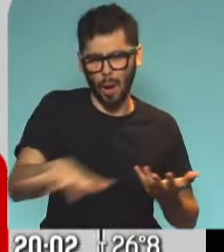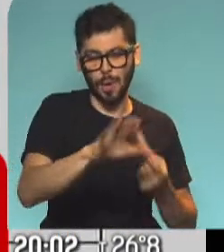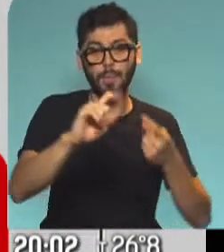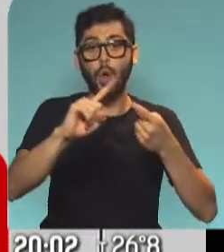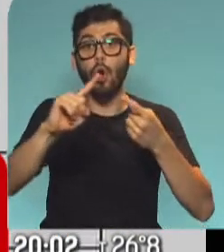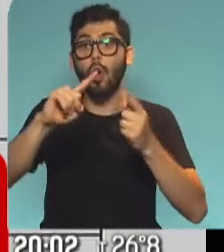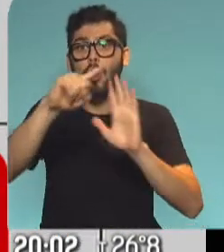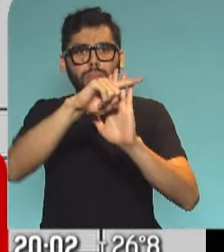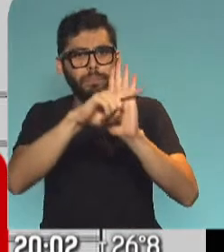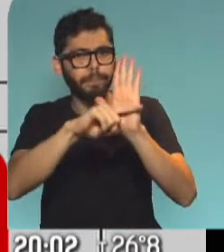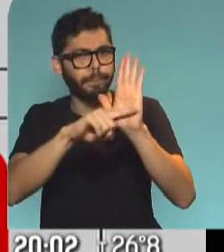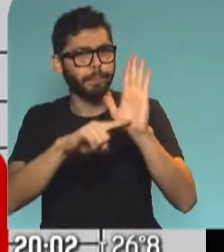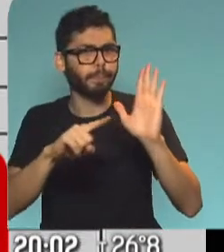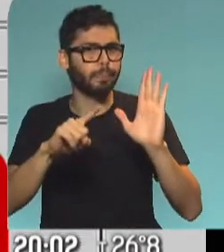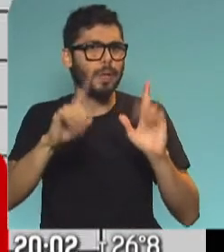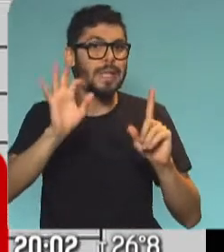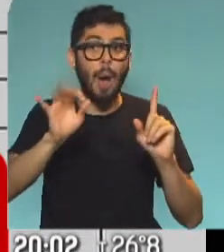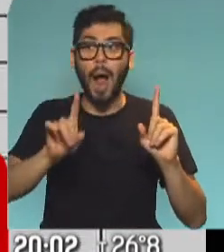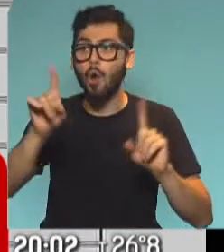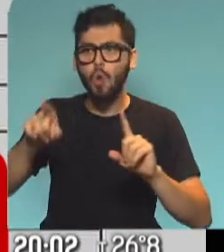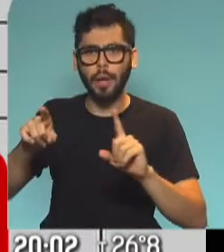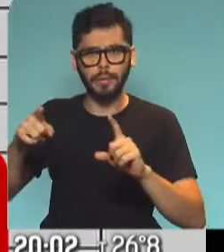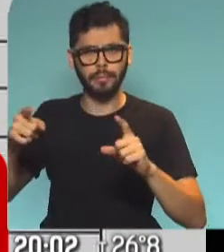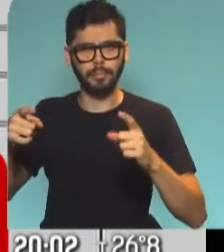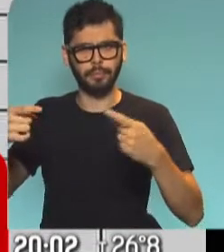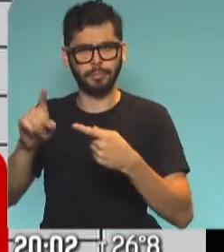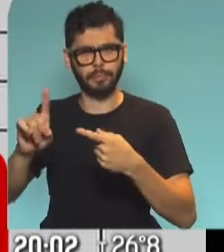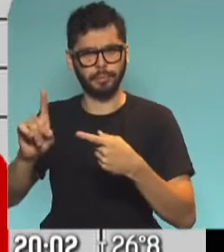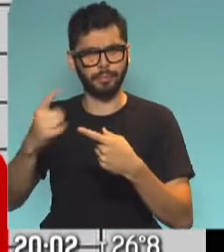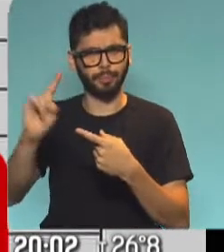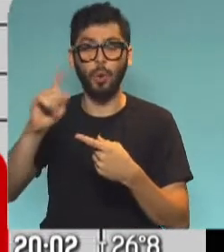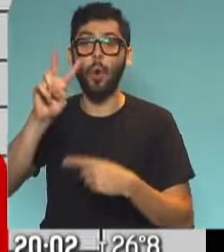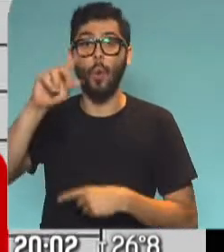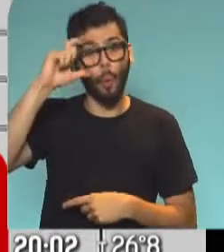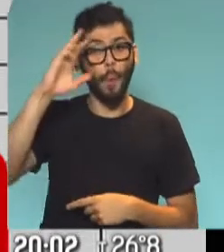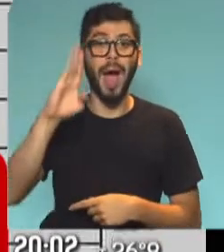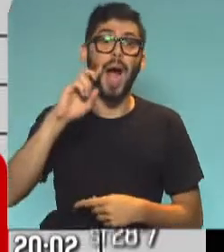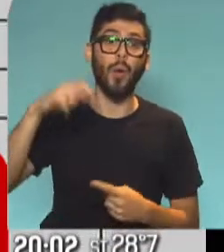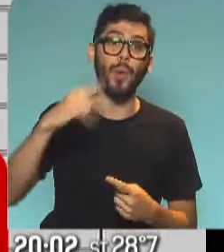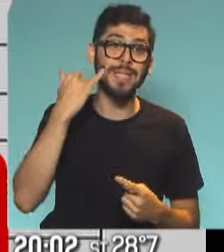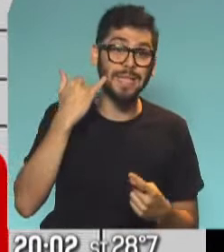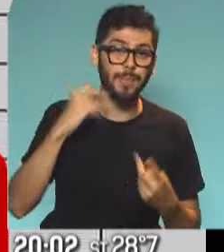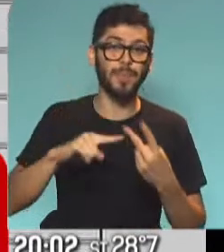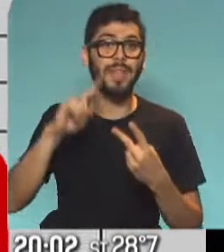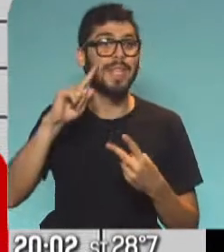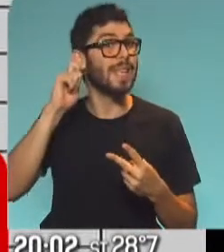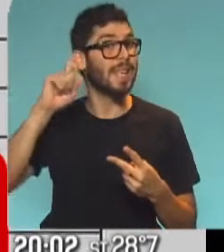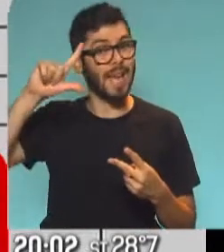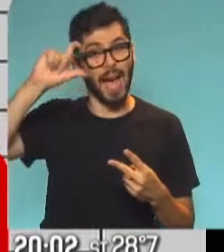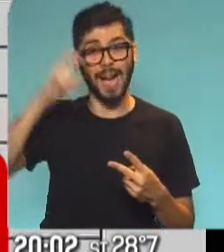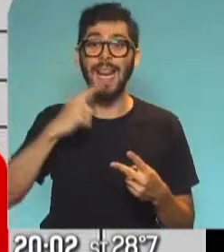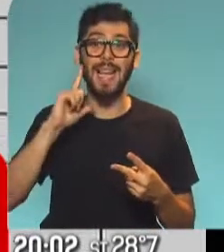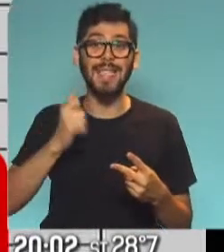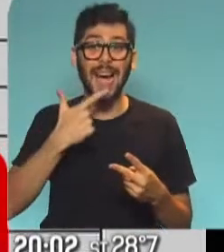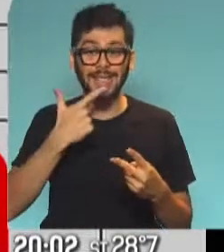los conocidos, de los vacunados de manera irregular. Ya no solamente Horacio Berbisky, Florencio Aldrey Iglesias, sino